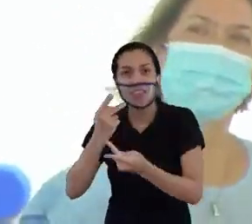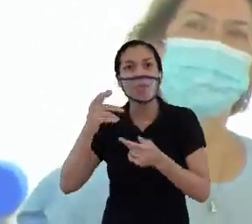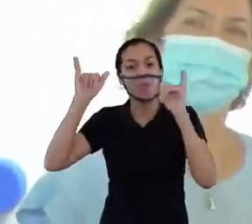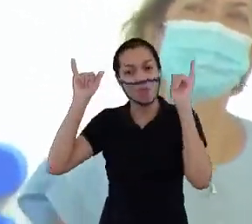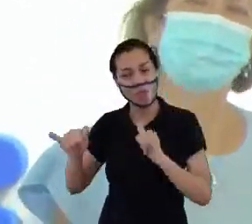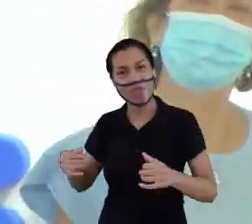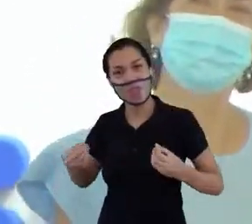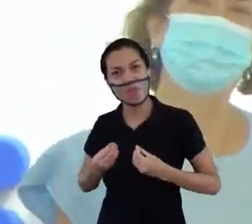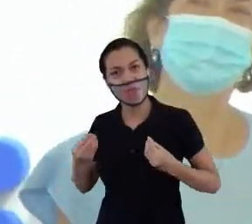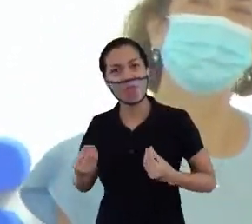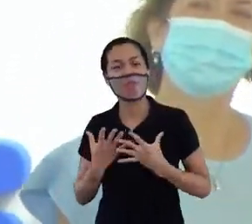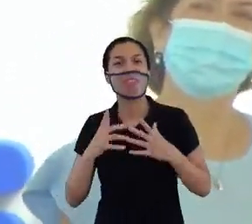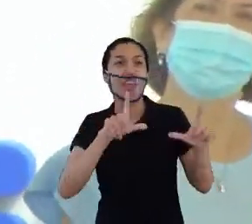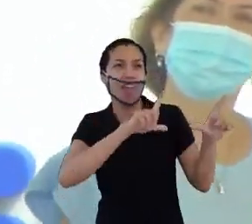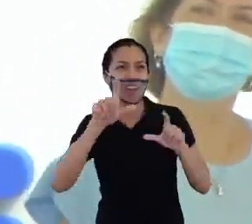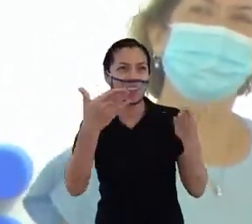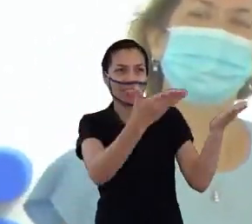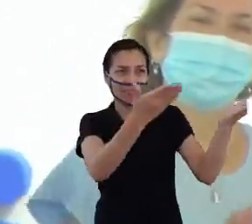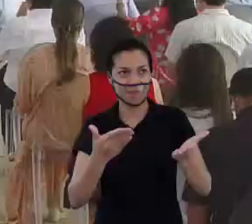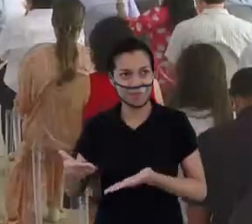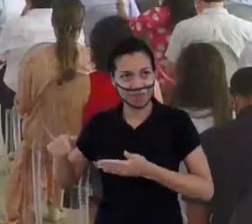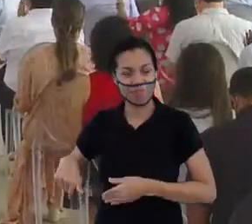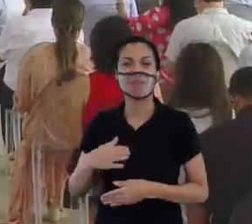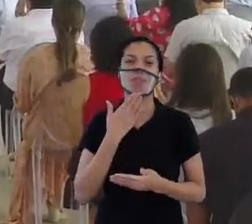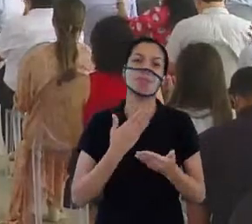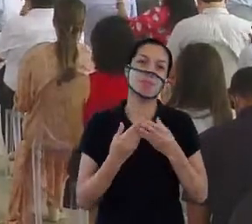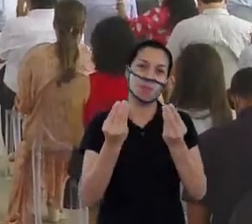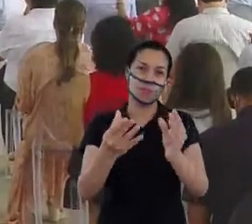lista para recibirlos. Muchas gracias.